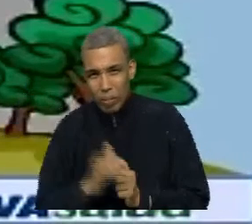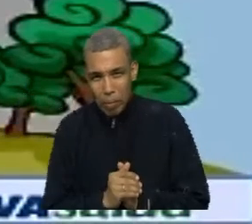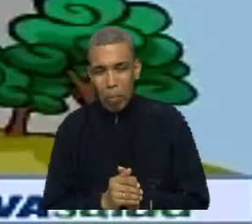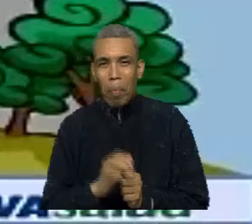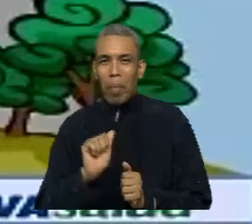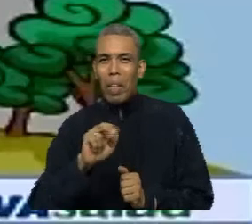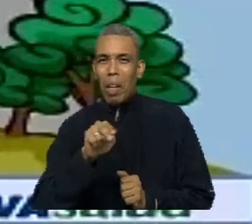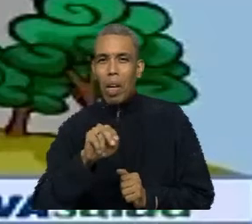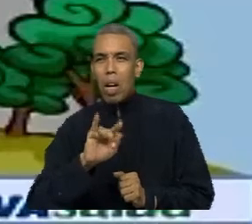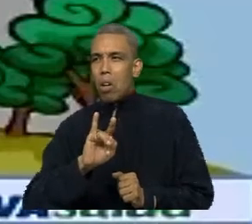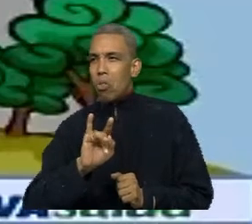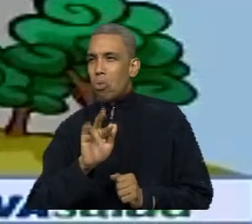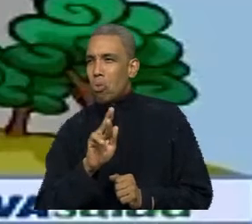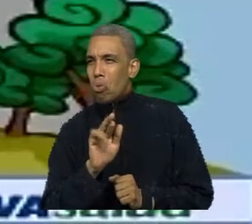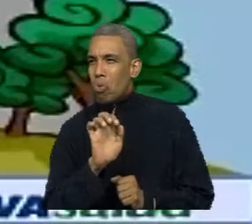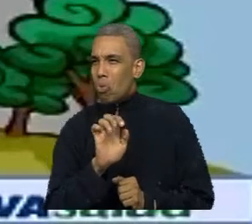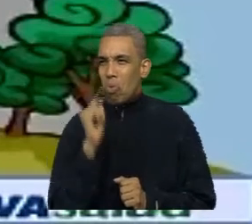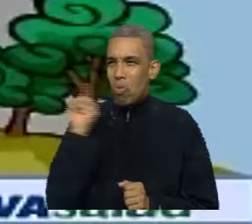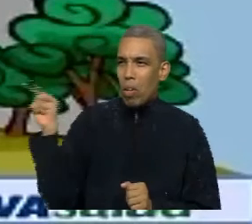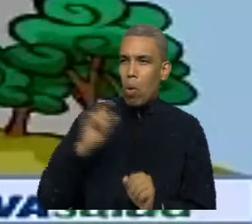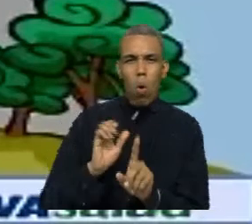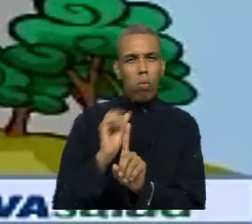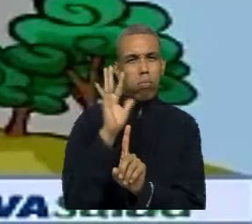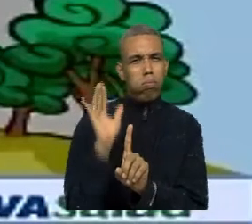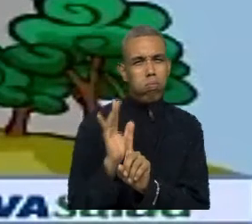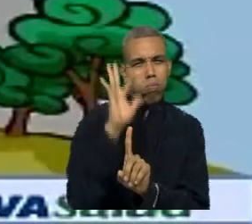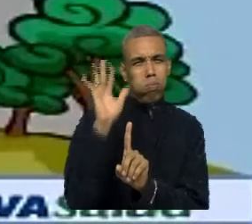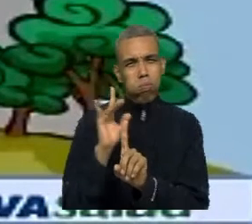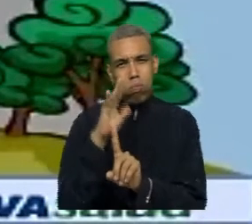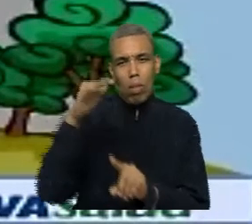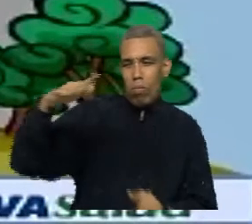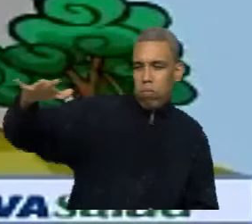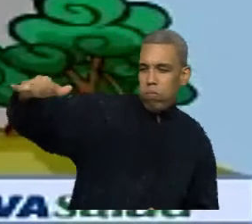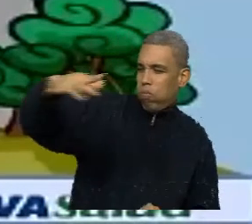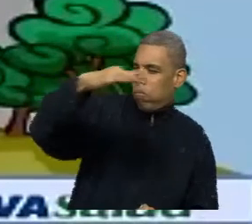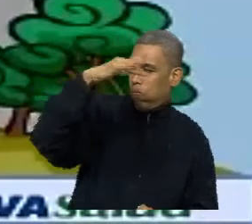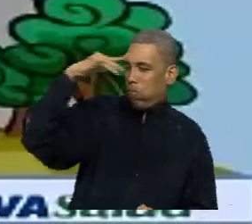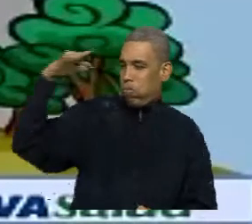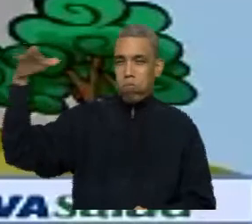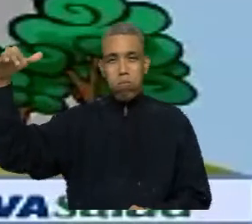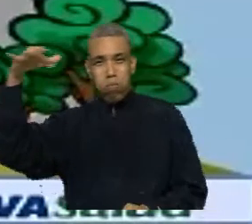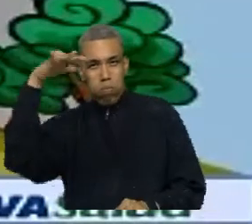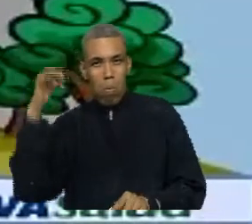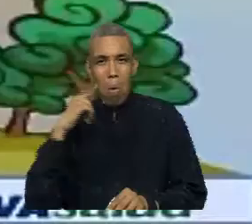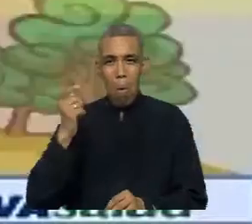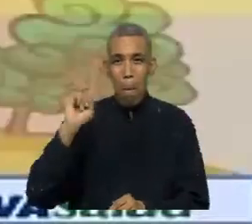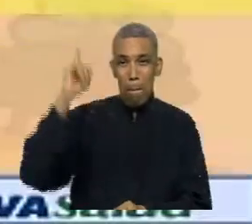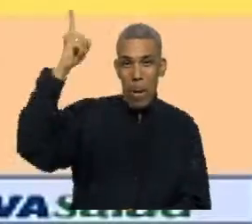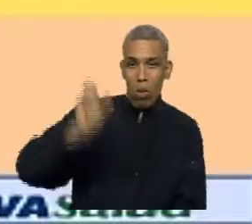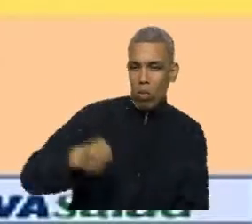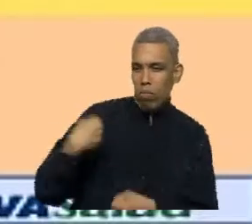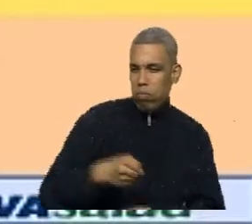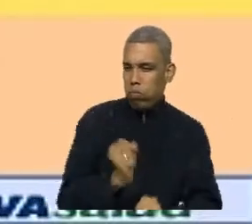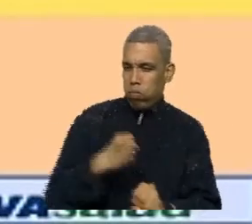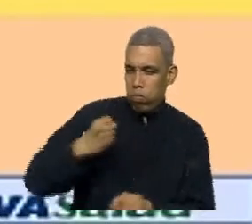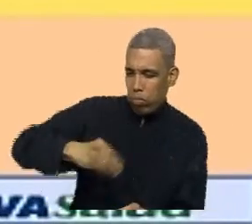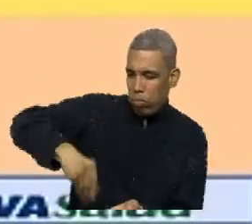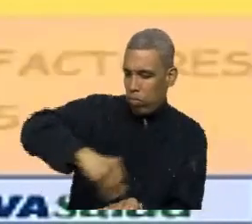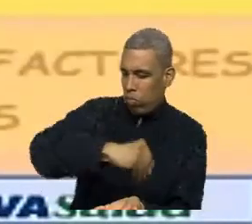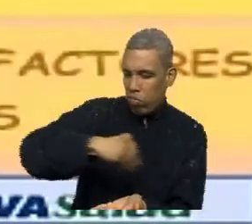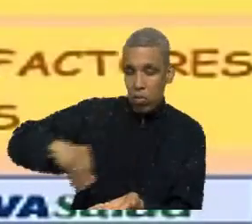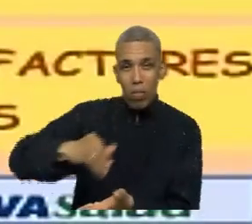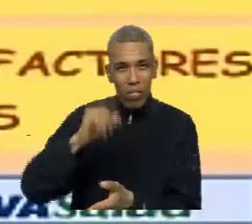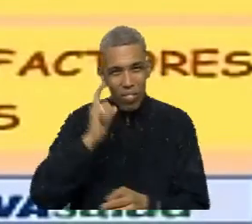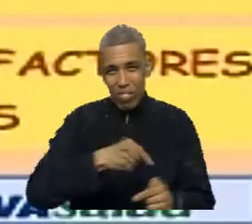en industria como productos químicos industriales, sales metálicas, polvos de madera y vegetales, etc. El